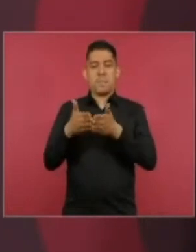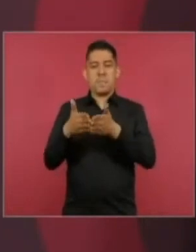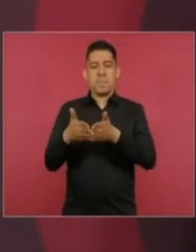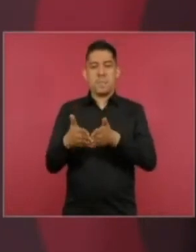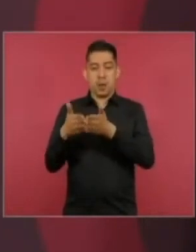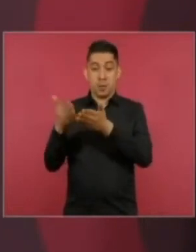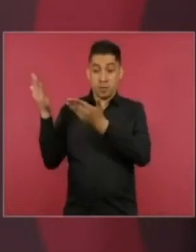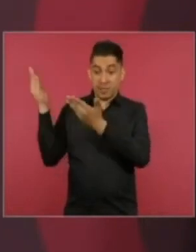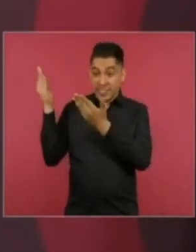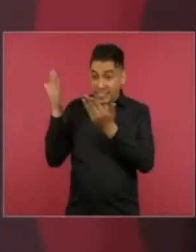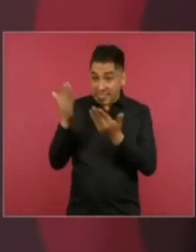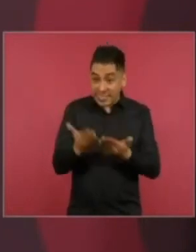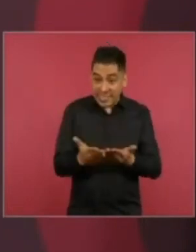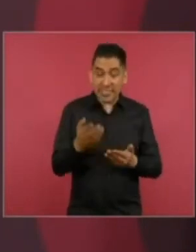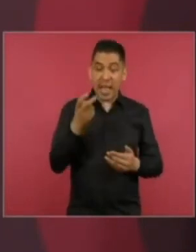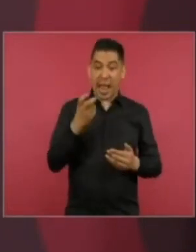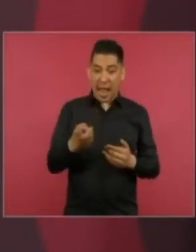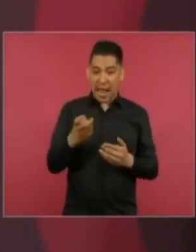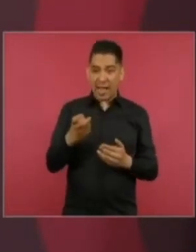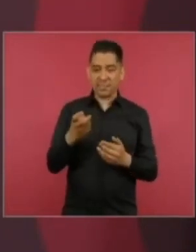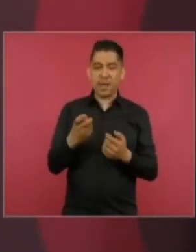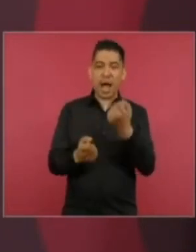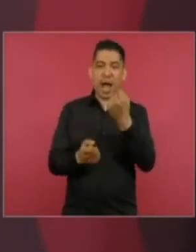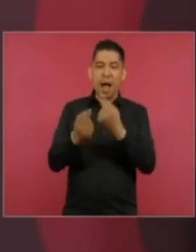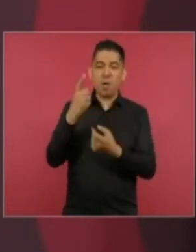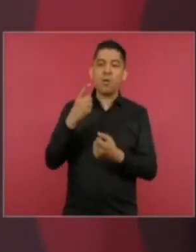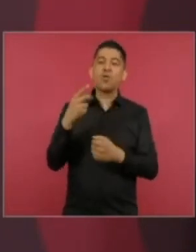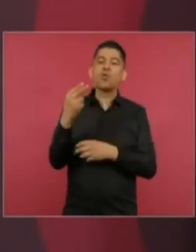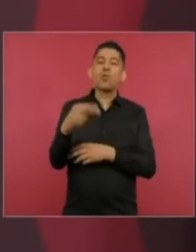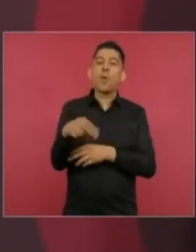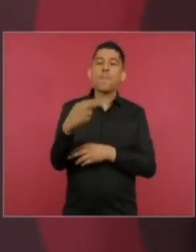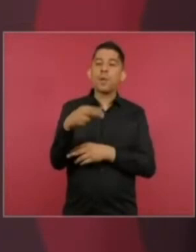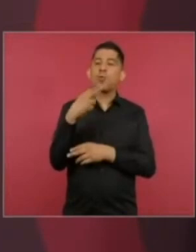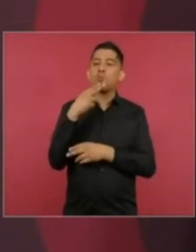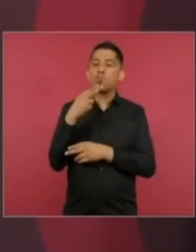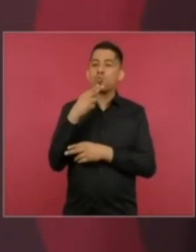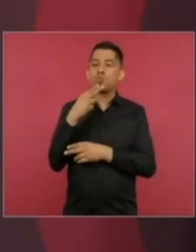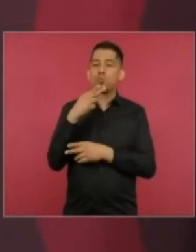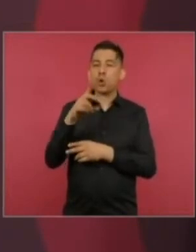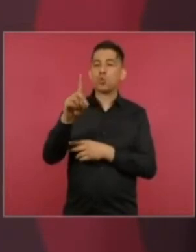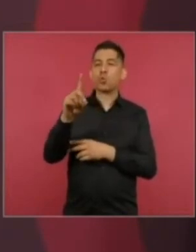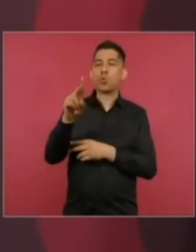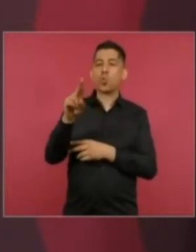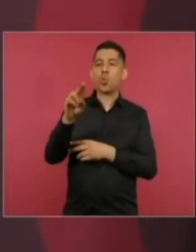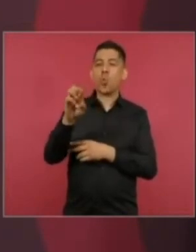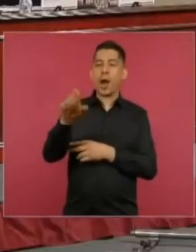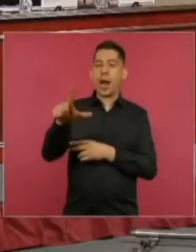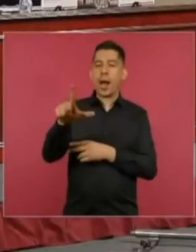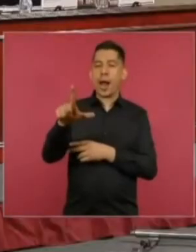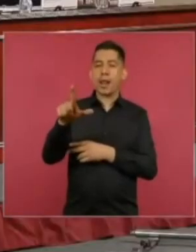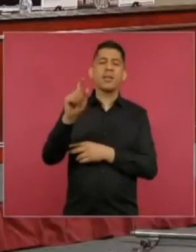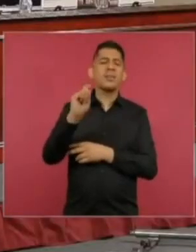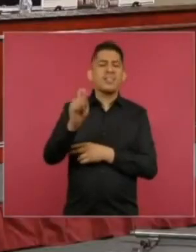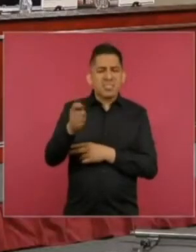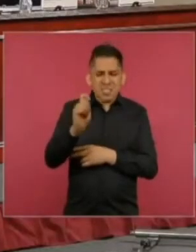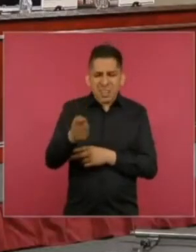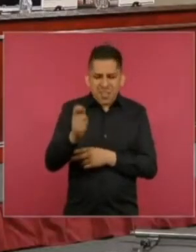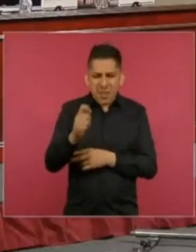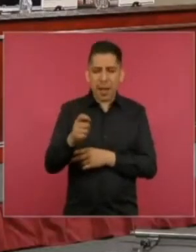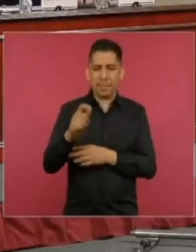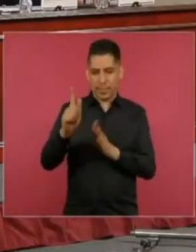llegan lógicamente algunos precursores que se le llama de uso dual, es decir, precursores que son por la vía